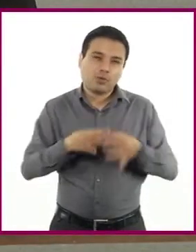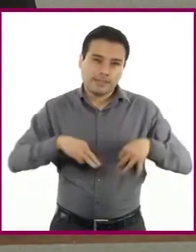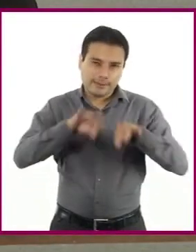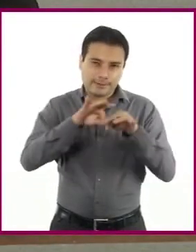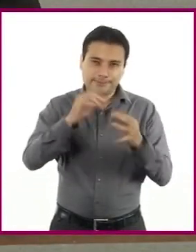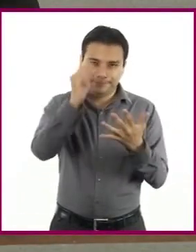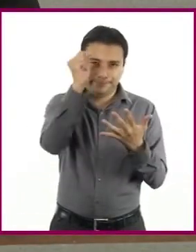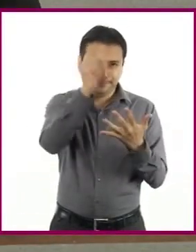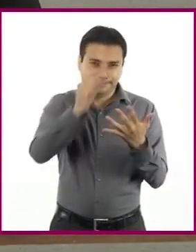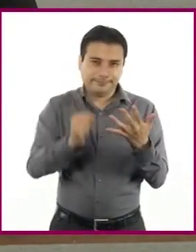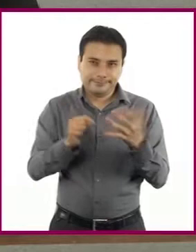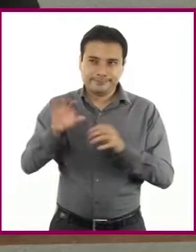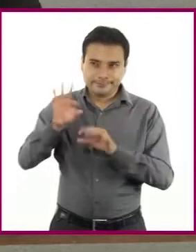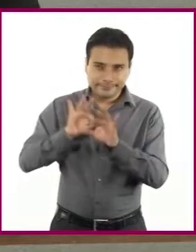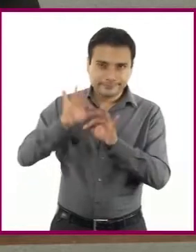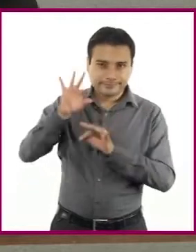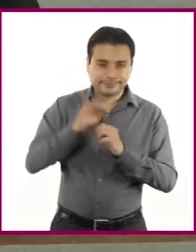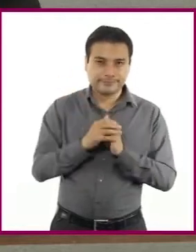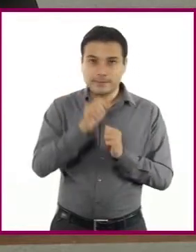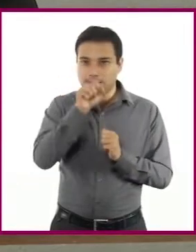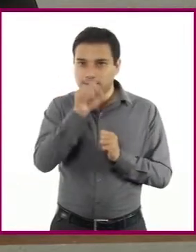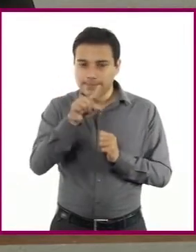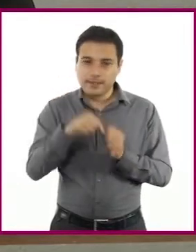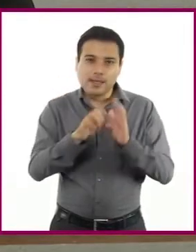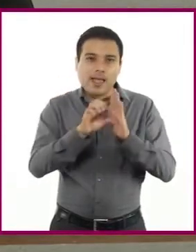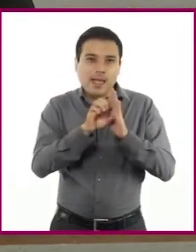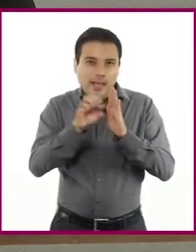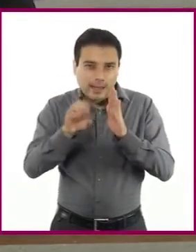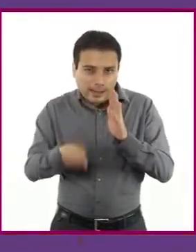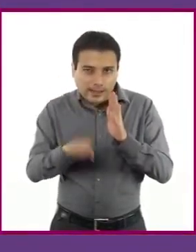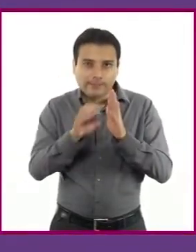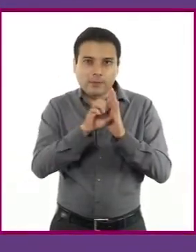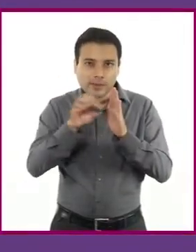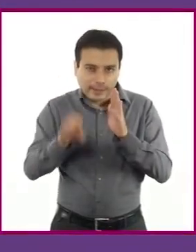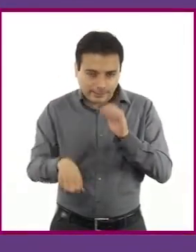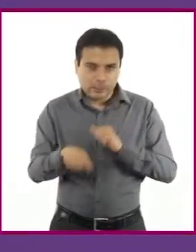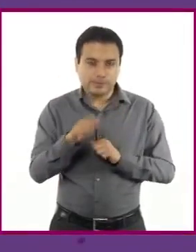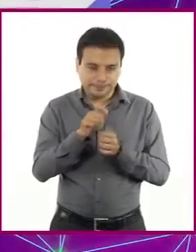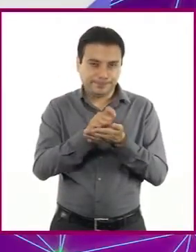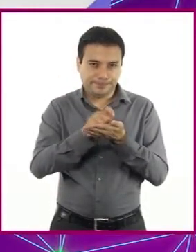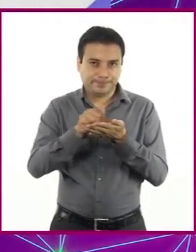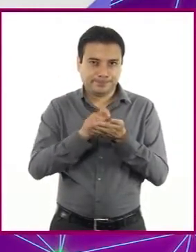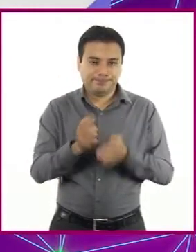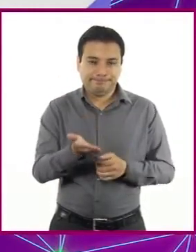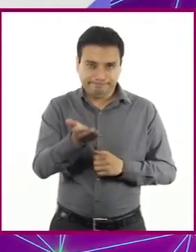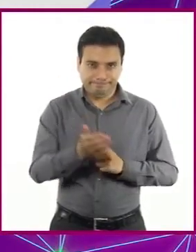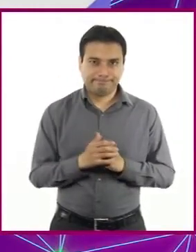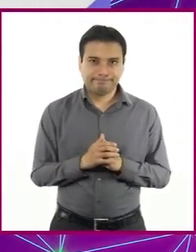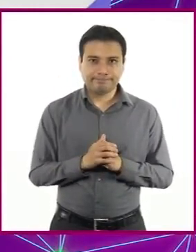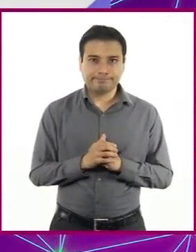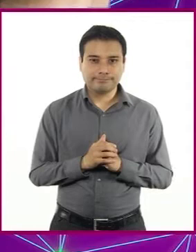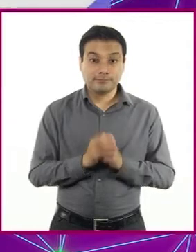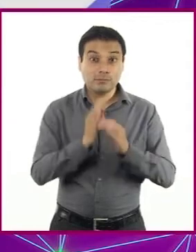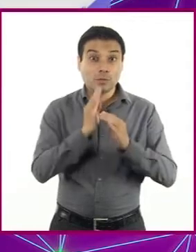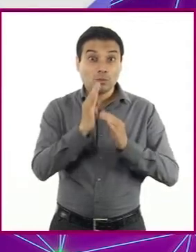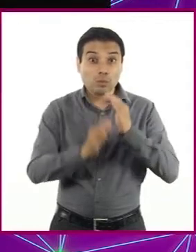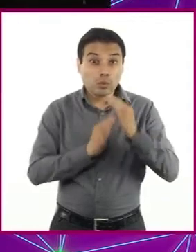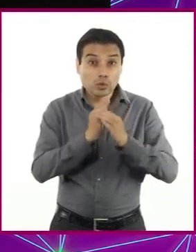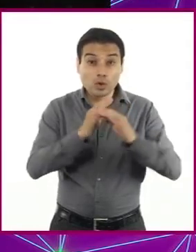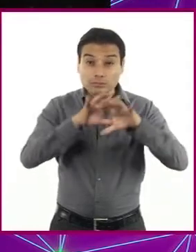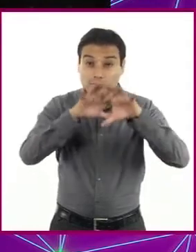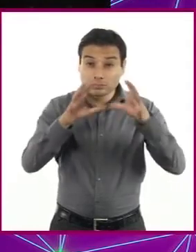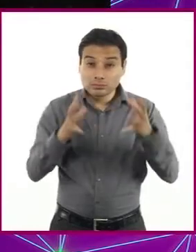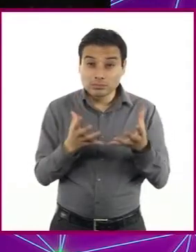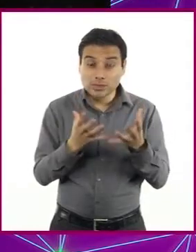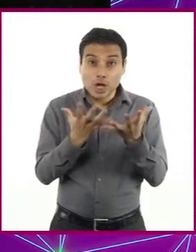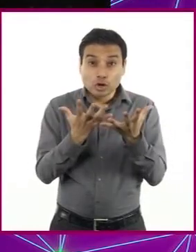importante, así como aquellos ejemplos que les ayuden a comprender el tema. La Tierra se oxidó. Se le conoce